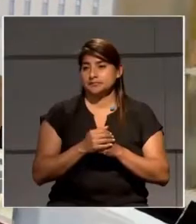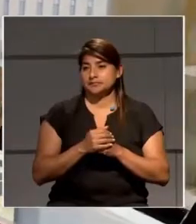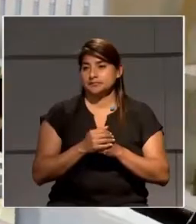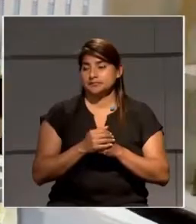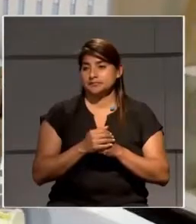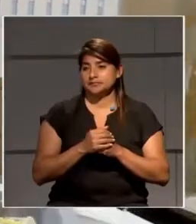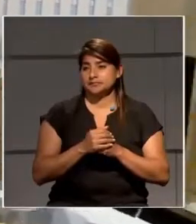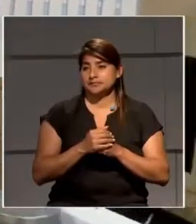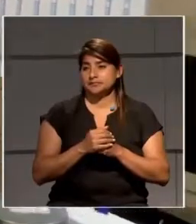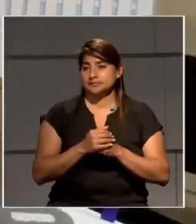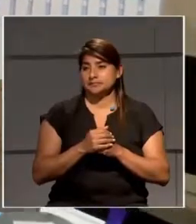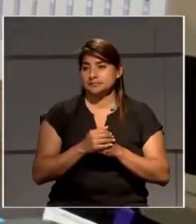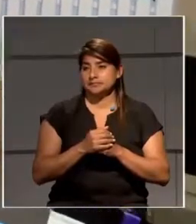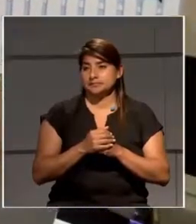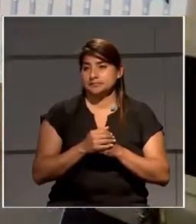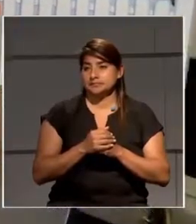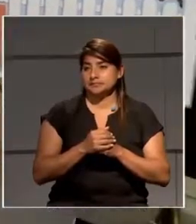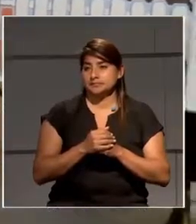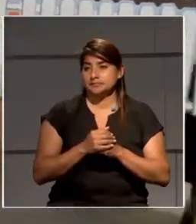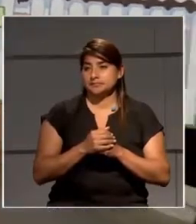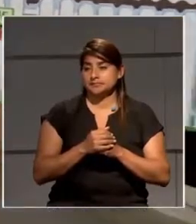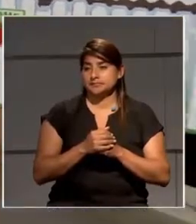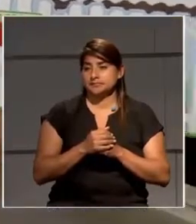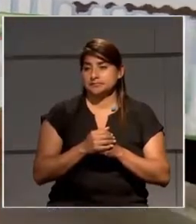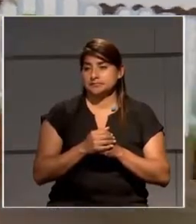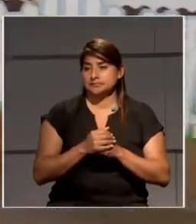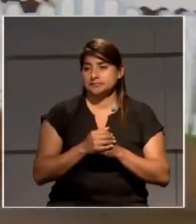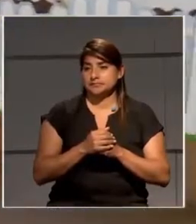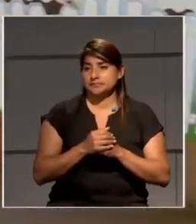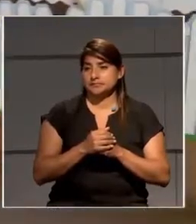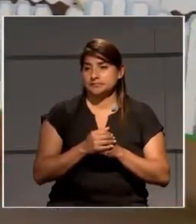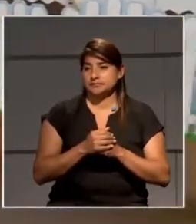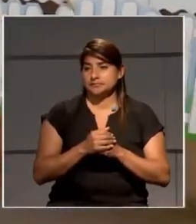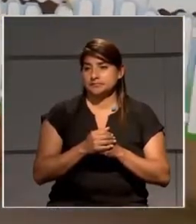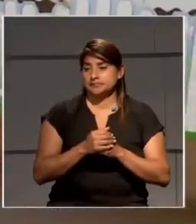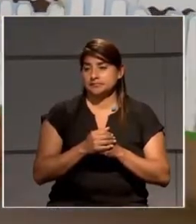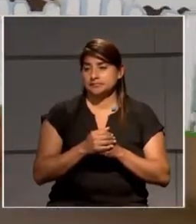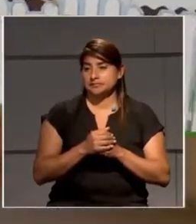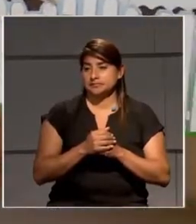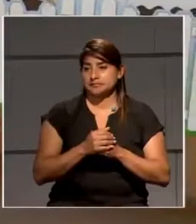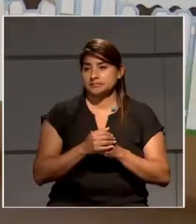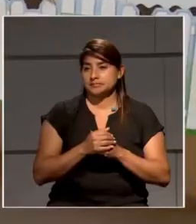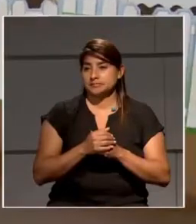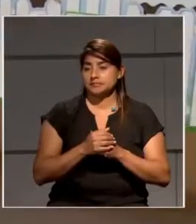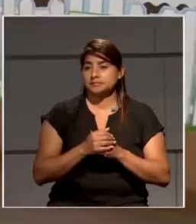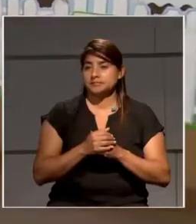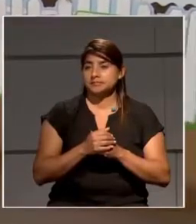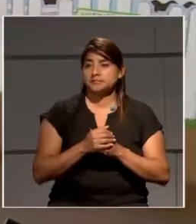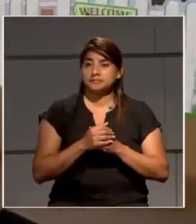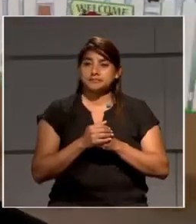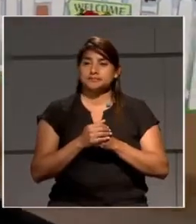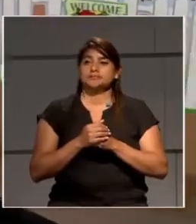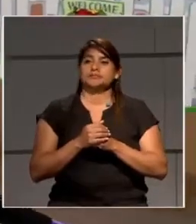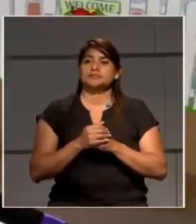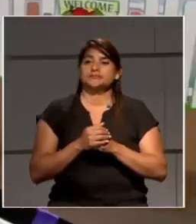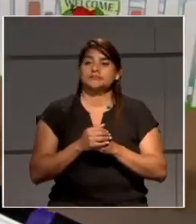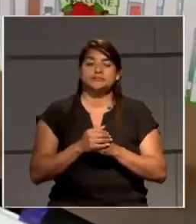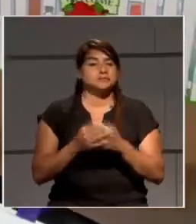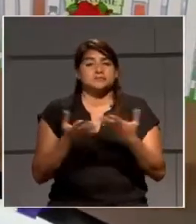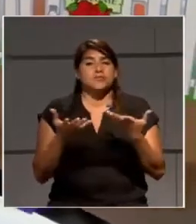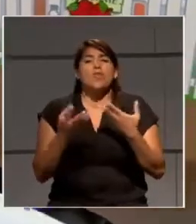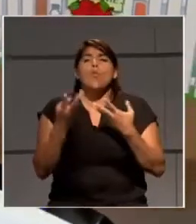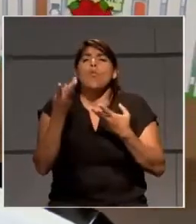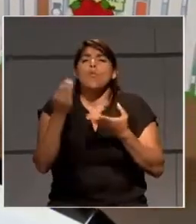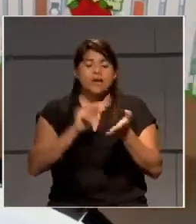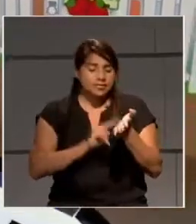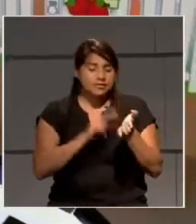¿Cuánta le pongo, Plup? ¿Cuánta le gustaría a usted que le ponga? A ver, ¿qué tal? Ay, unas cuatro. ¿Unas cuatro? Cinco, no sé,